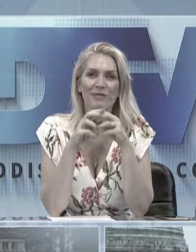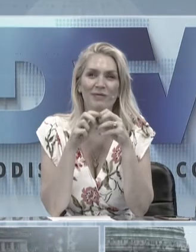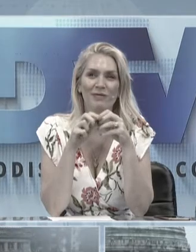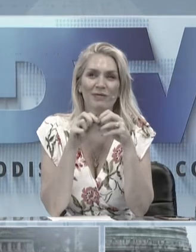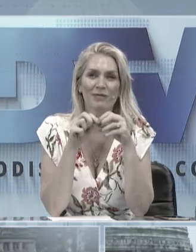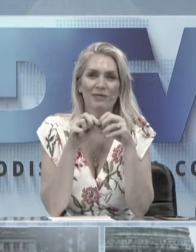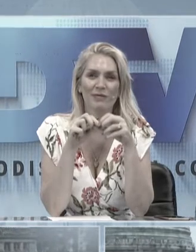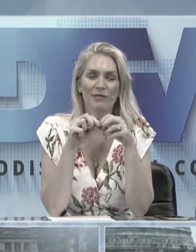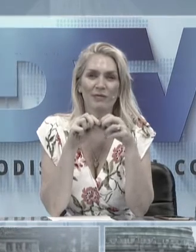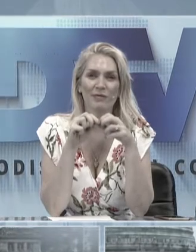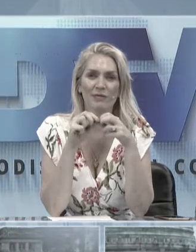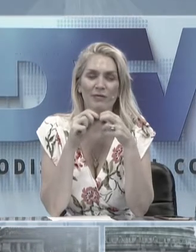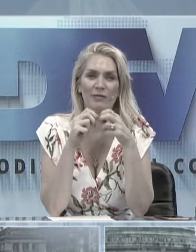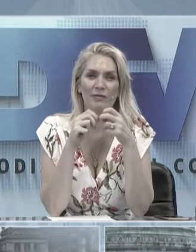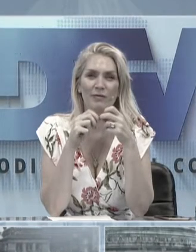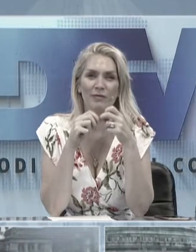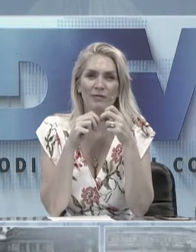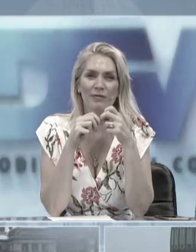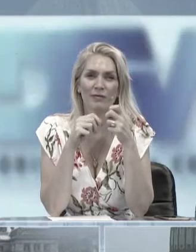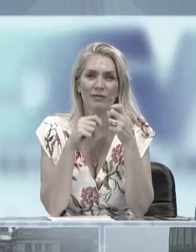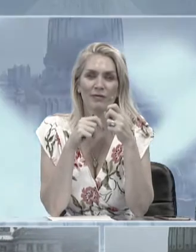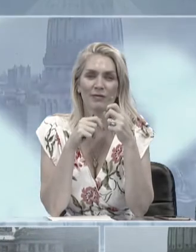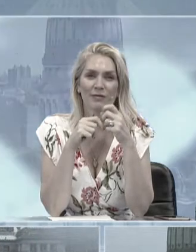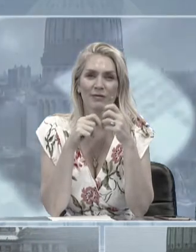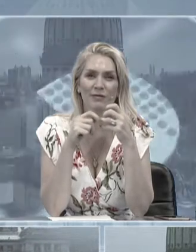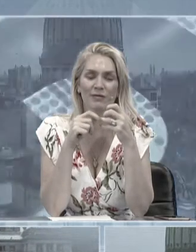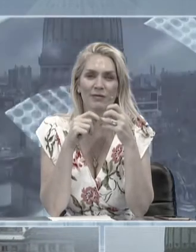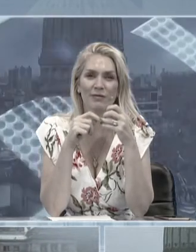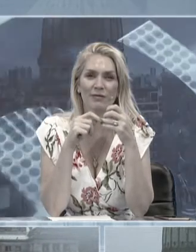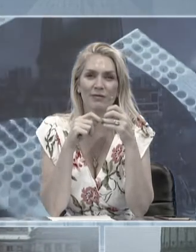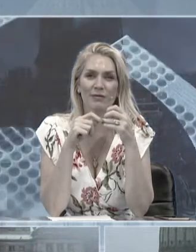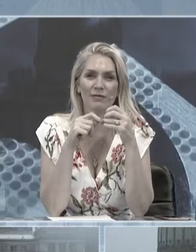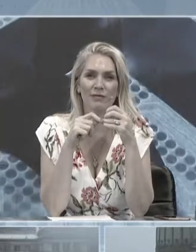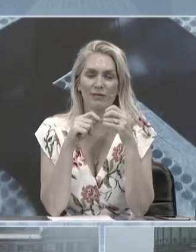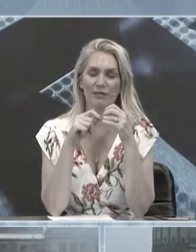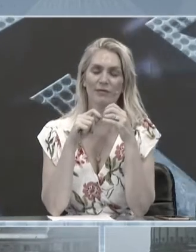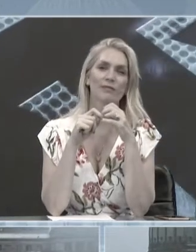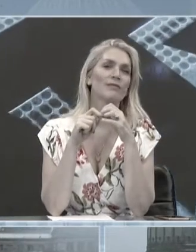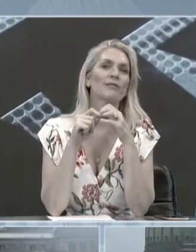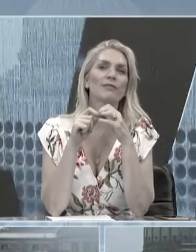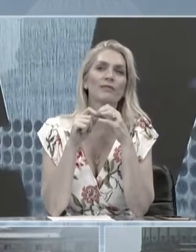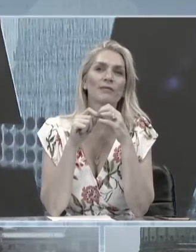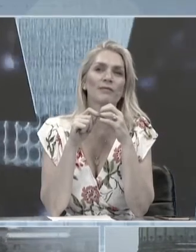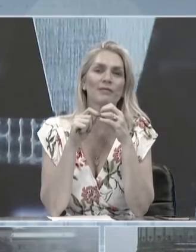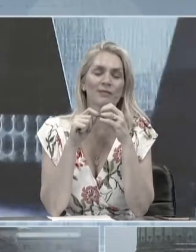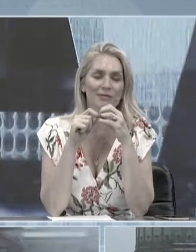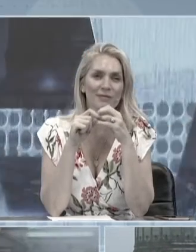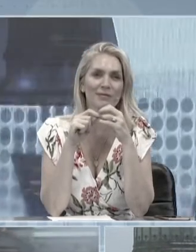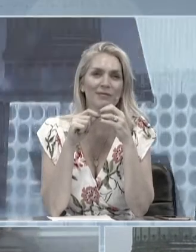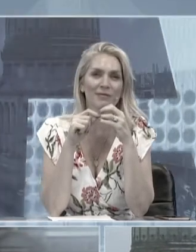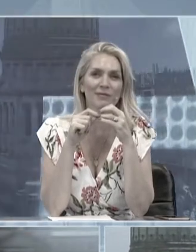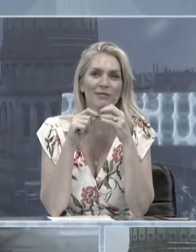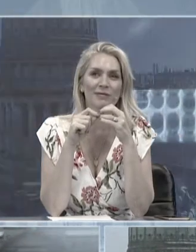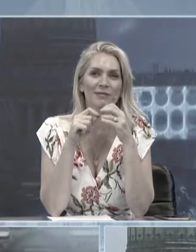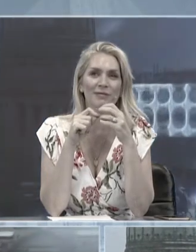que hay es una dinámica que hay que estar seguros, que es que Argentina tiene un desequilibrio macroeconómico muy, muy grande que